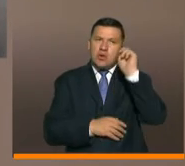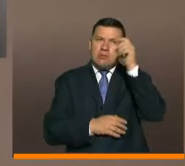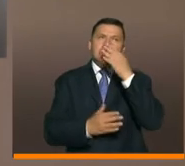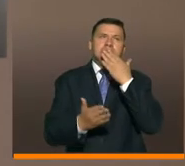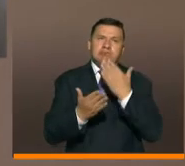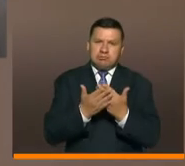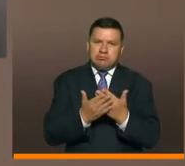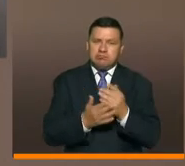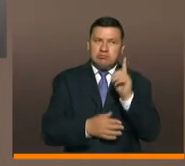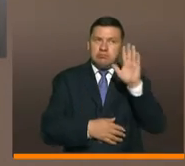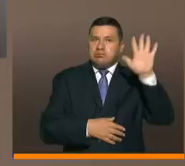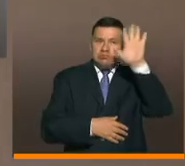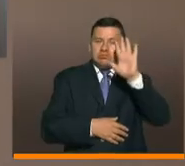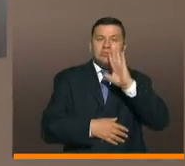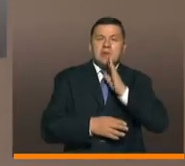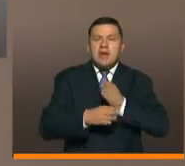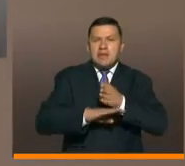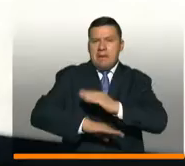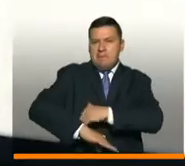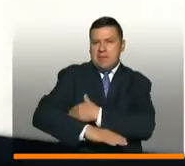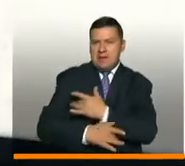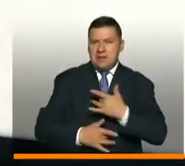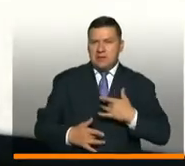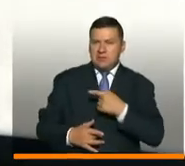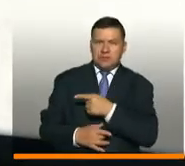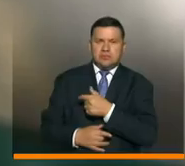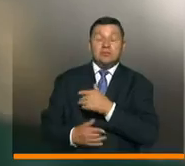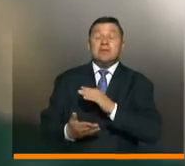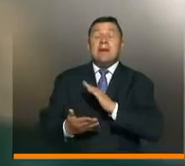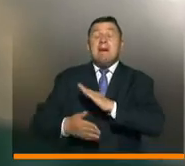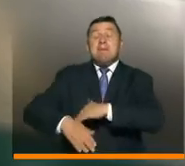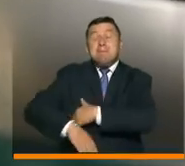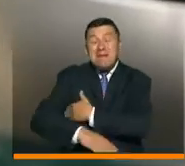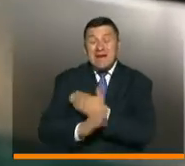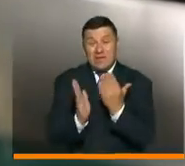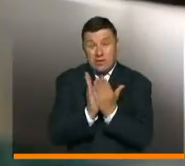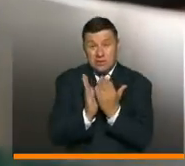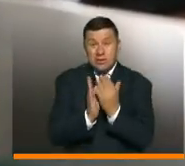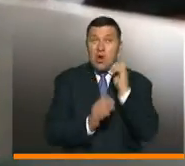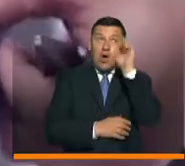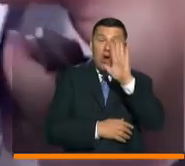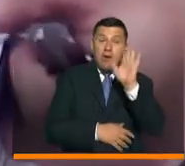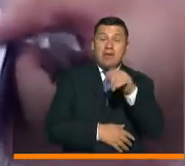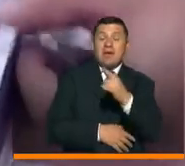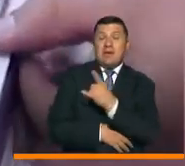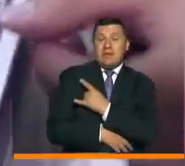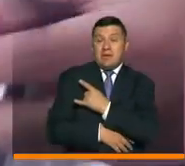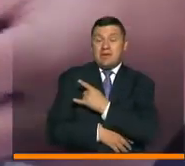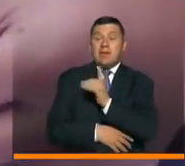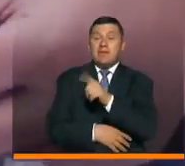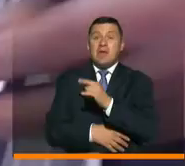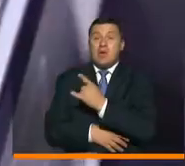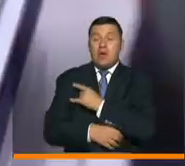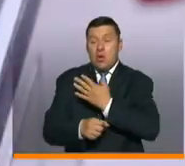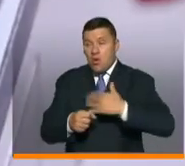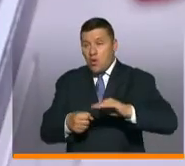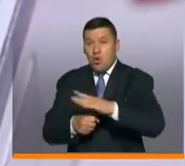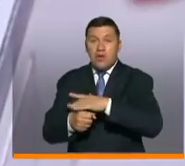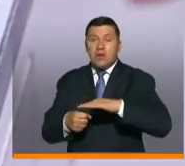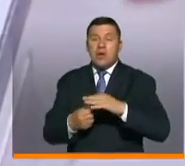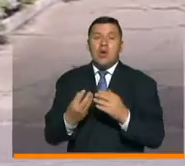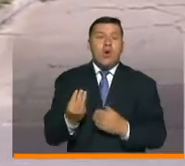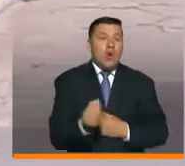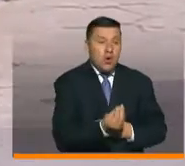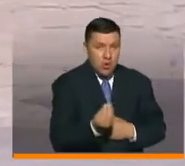Gobierno Nacional a través del Ministerio de Educación, a nuestra Gobernación, la Universidad de Cundinamarca, al